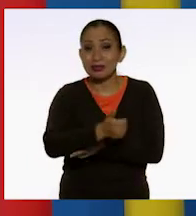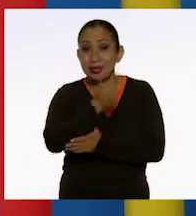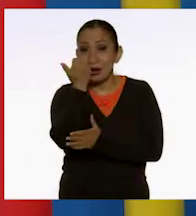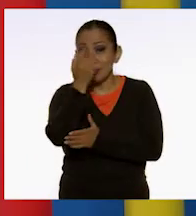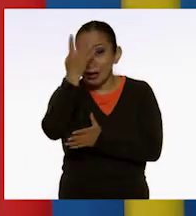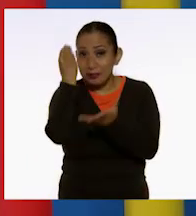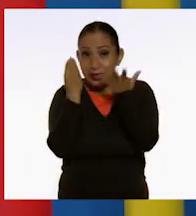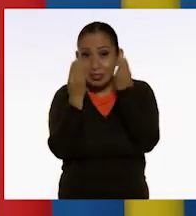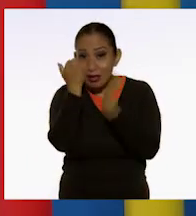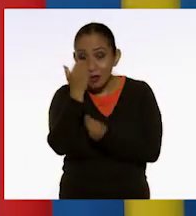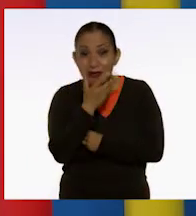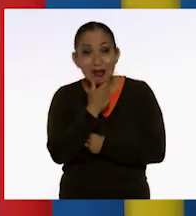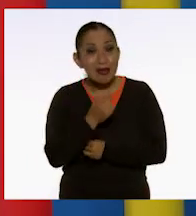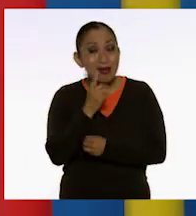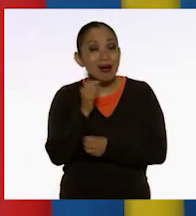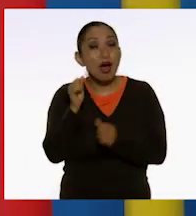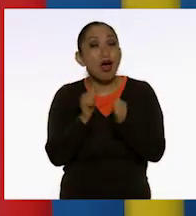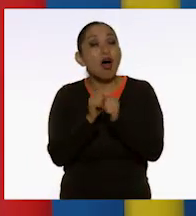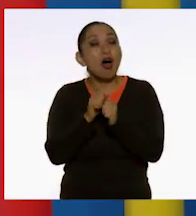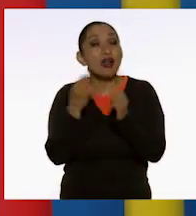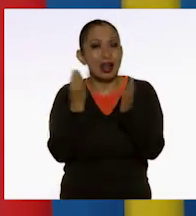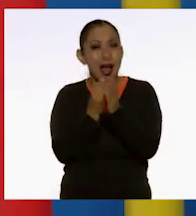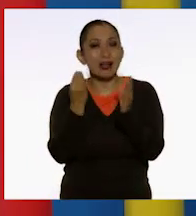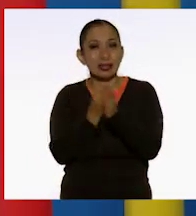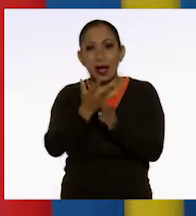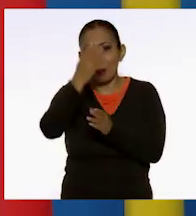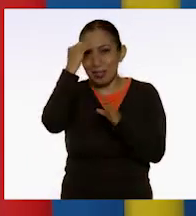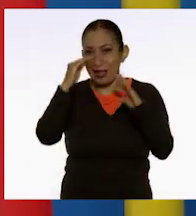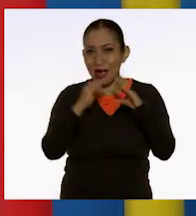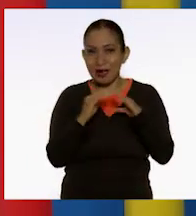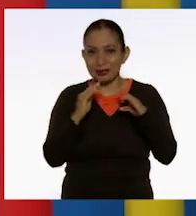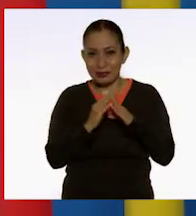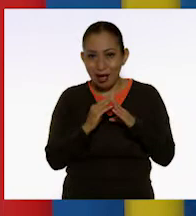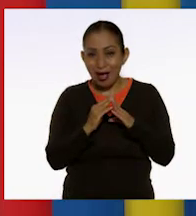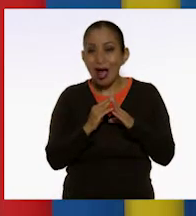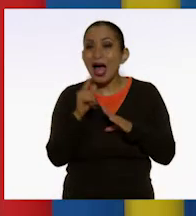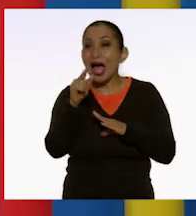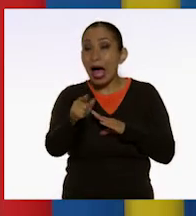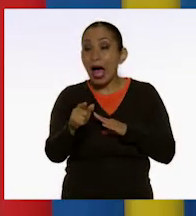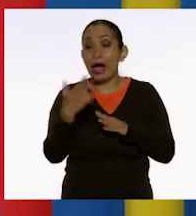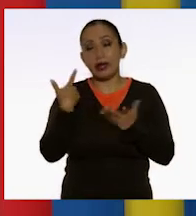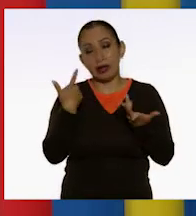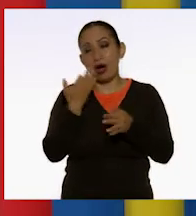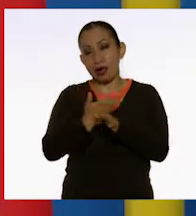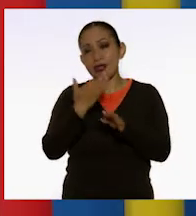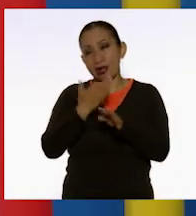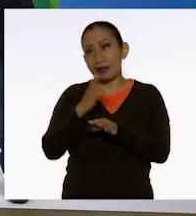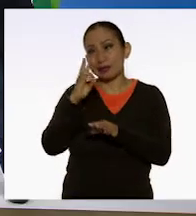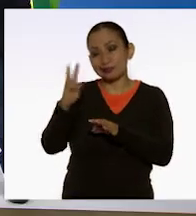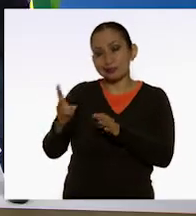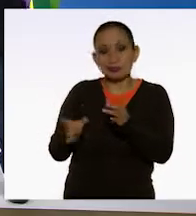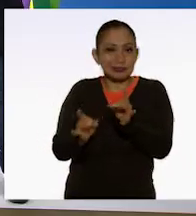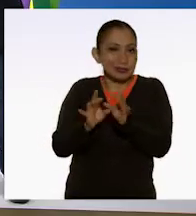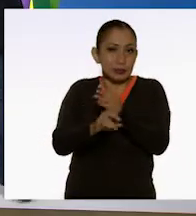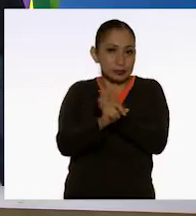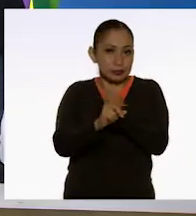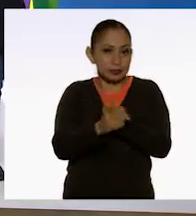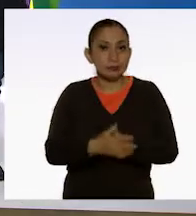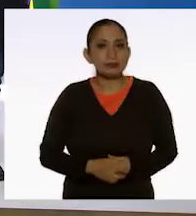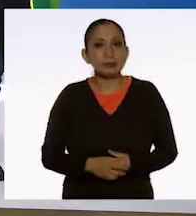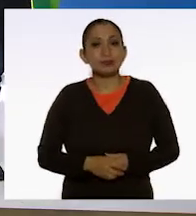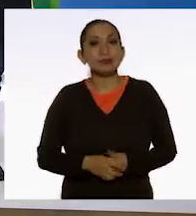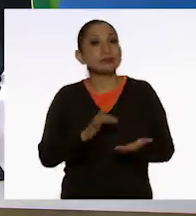alumnos y alumnas a través de las clases de Aprende en Casa en las condiciones actuales. Y